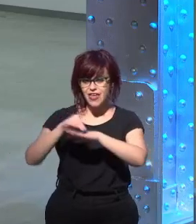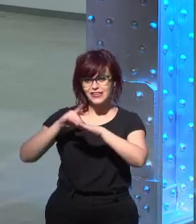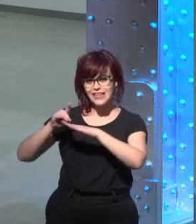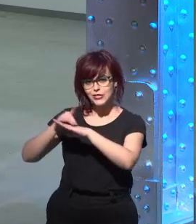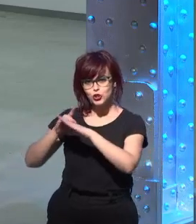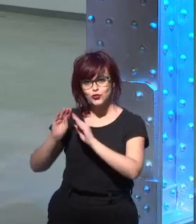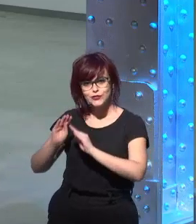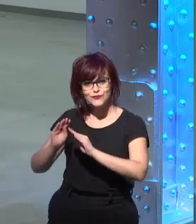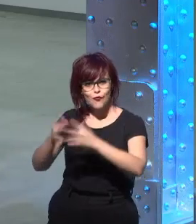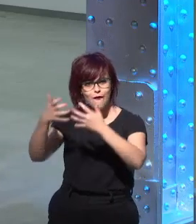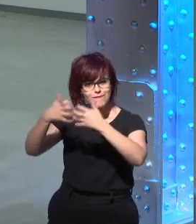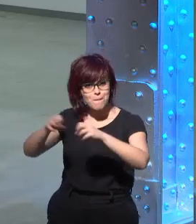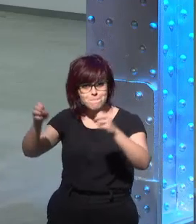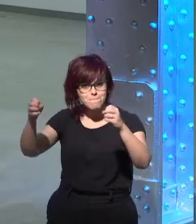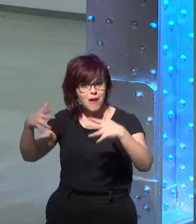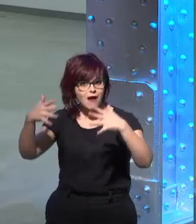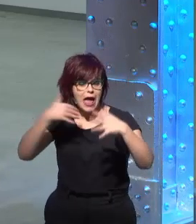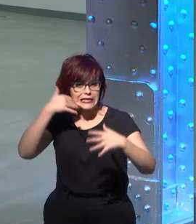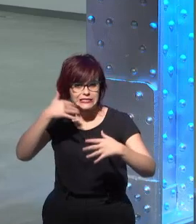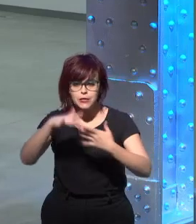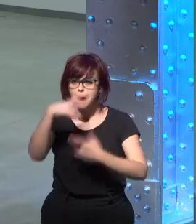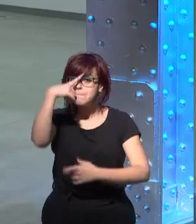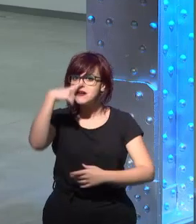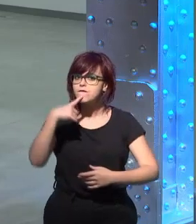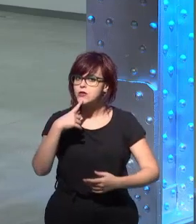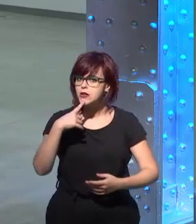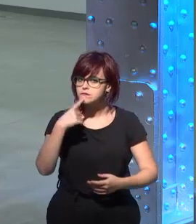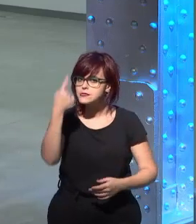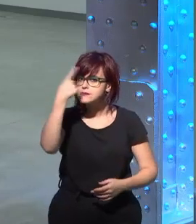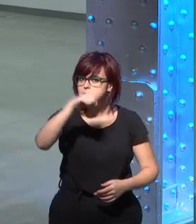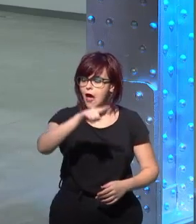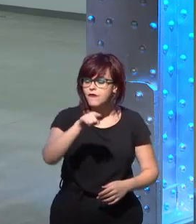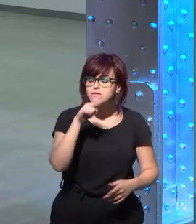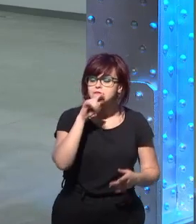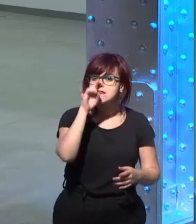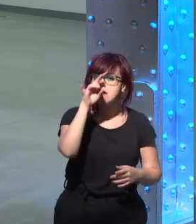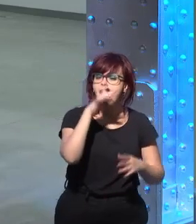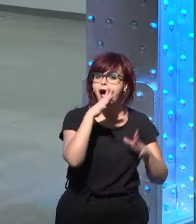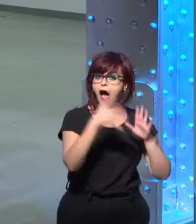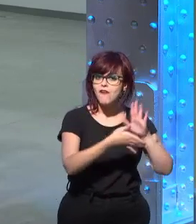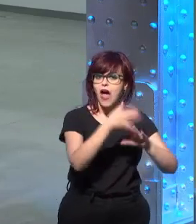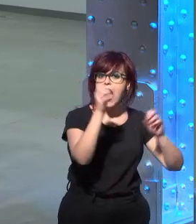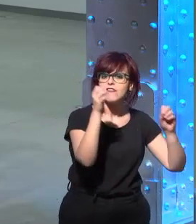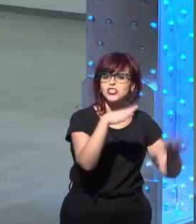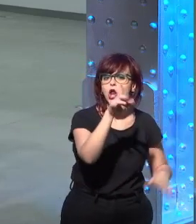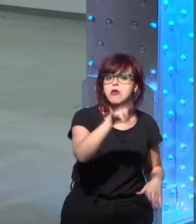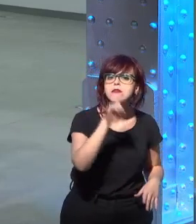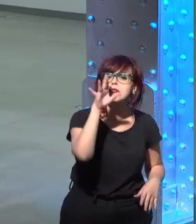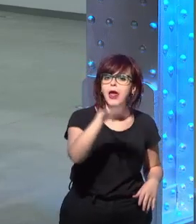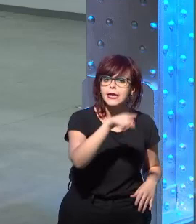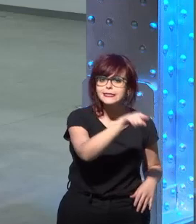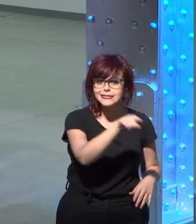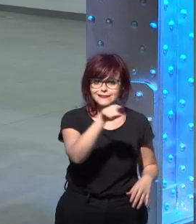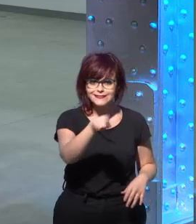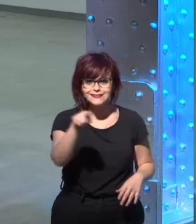su magia, han conseguido encontrar unos perfiles que son los que habitualmente abandonan. Sobre